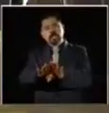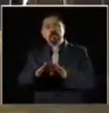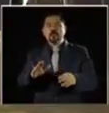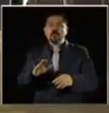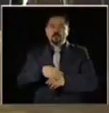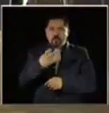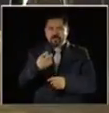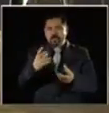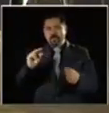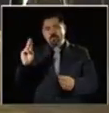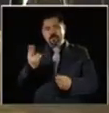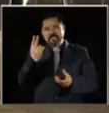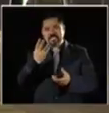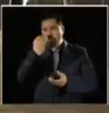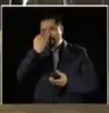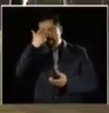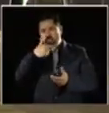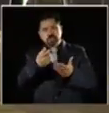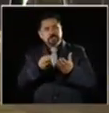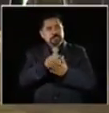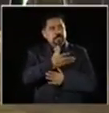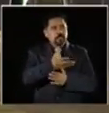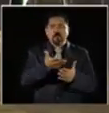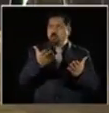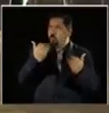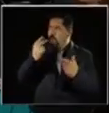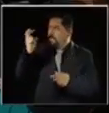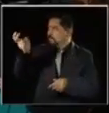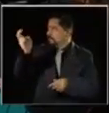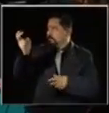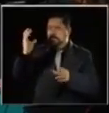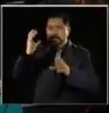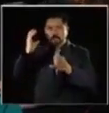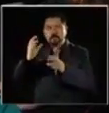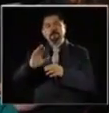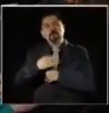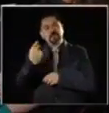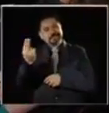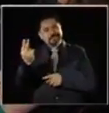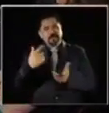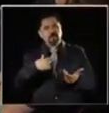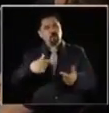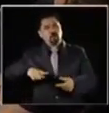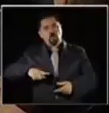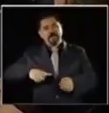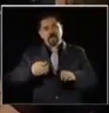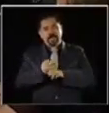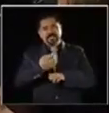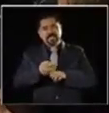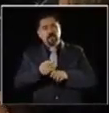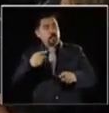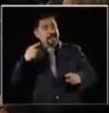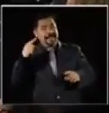9 de la noche y ya no hay tenemos que hacer buenas negociaciones con el gobierno del estado que es el que da las